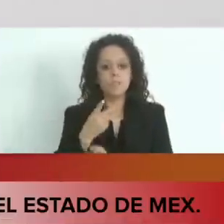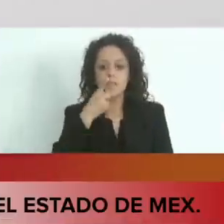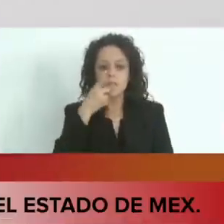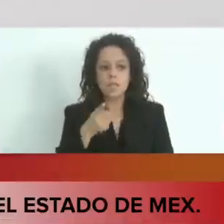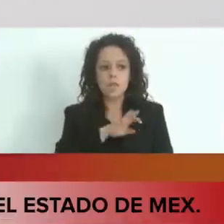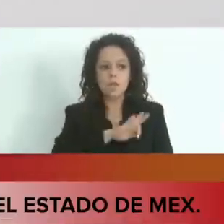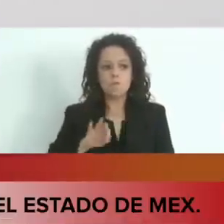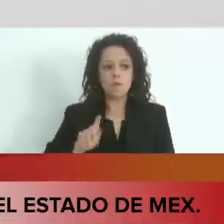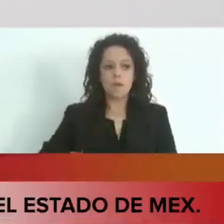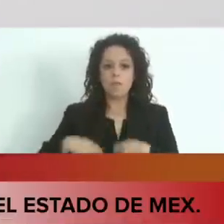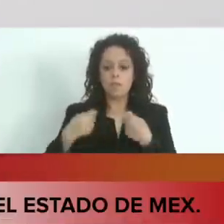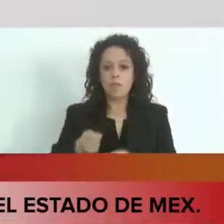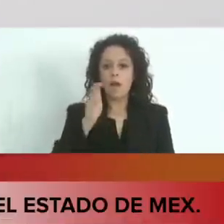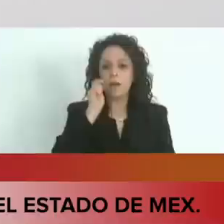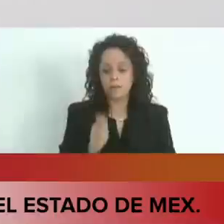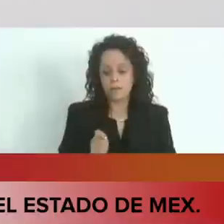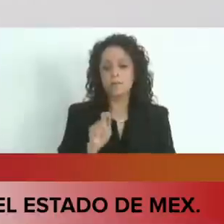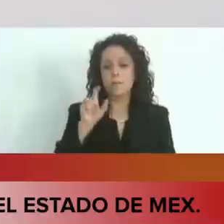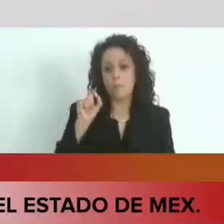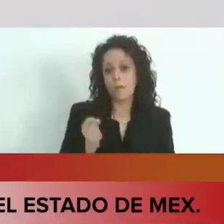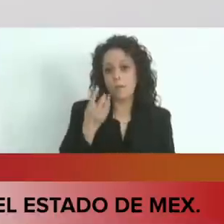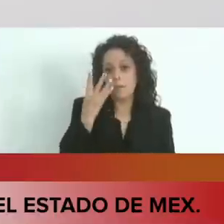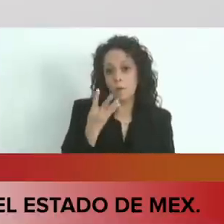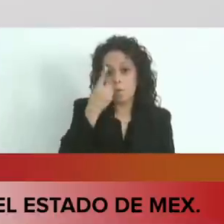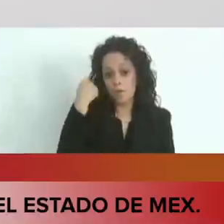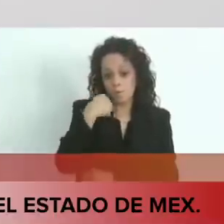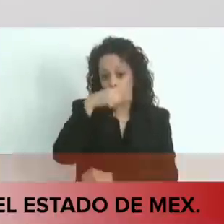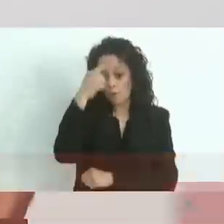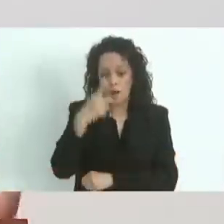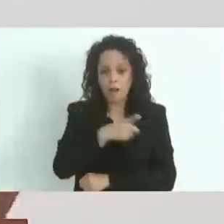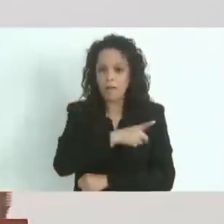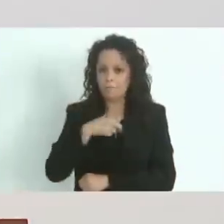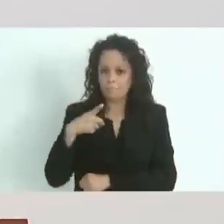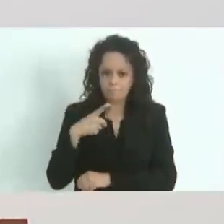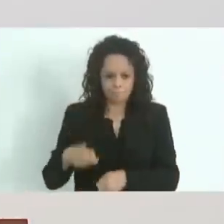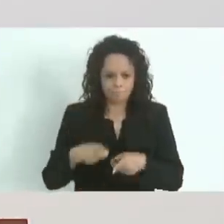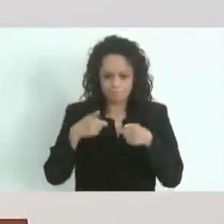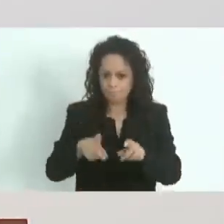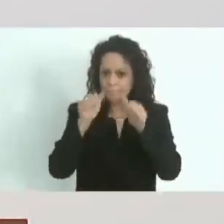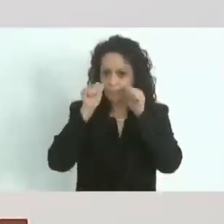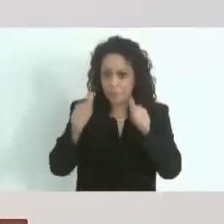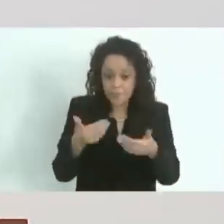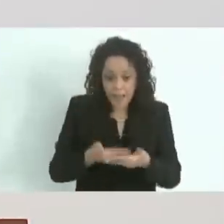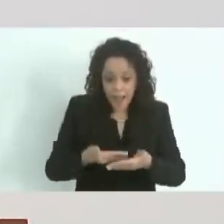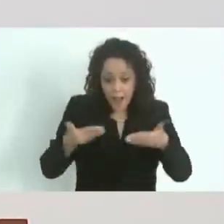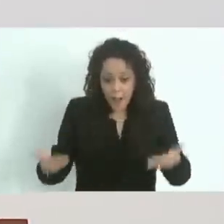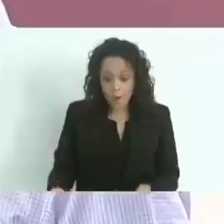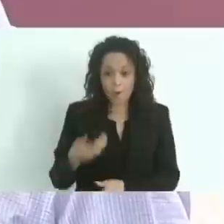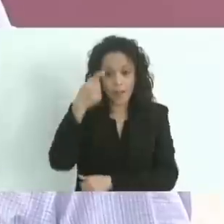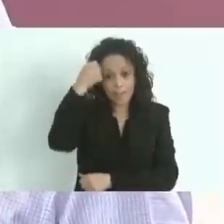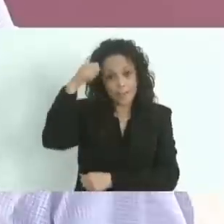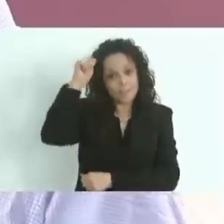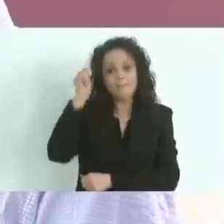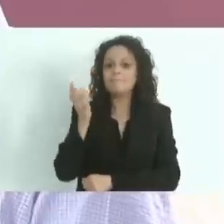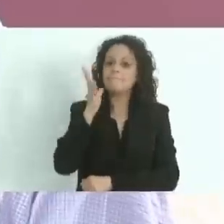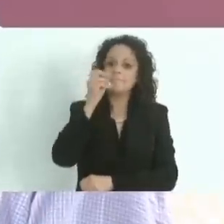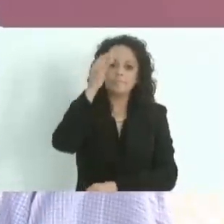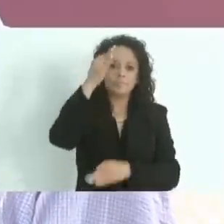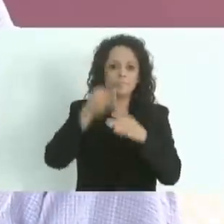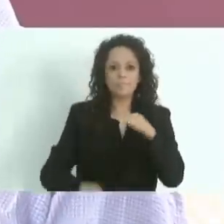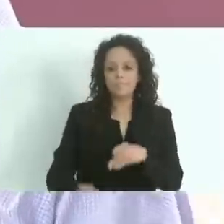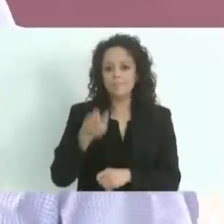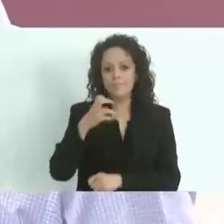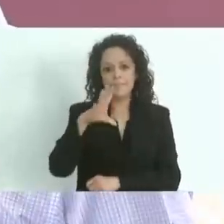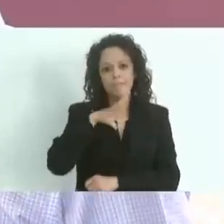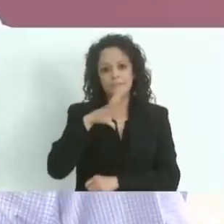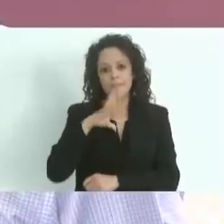las 24 horas del día, los 7 días de la semana. Y hoy Texcoco cuenta con esta gran oportunidad, gracias al compromiso del